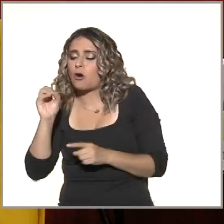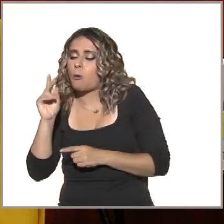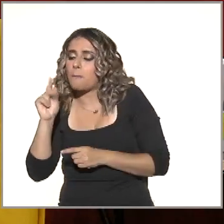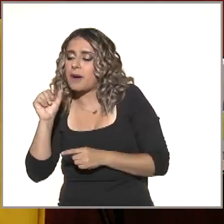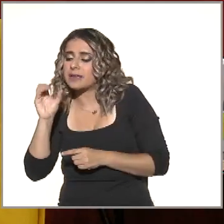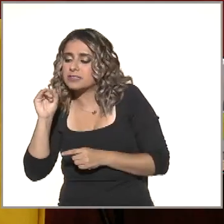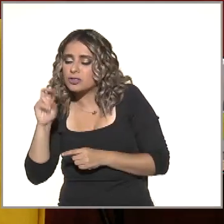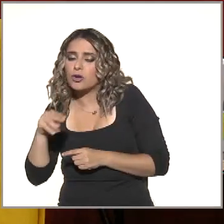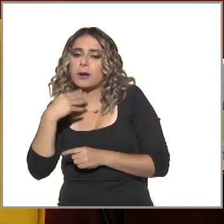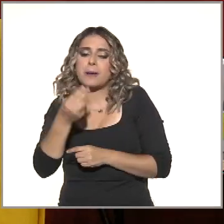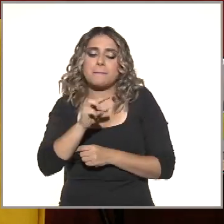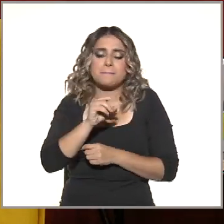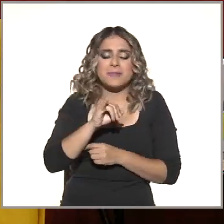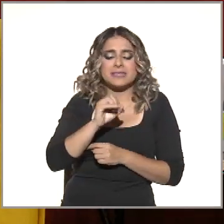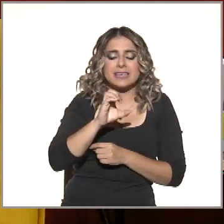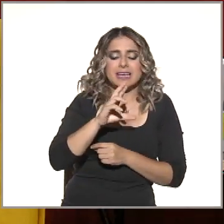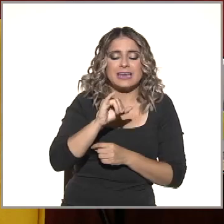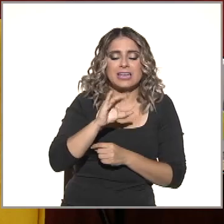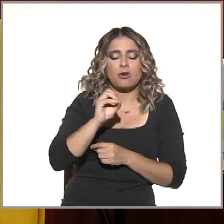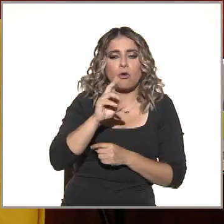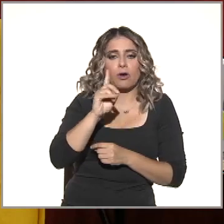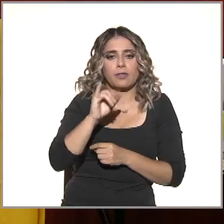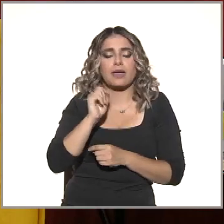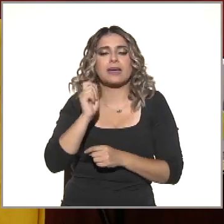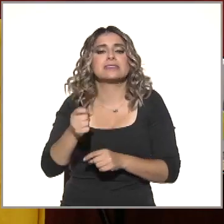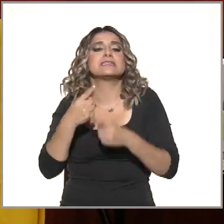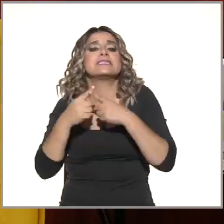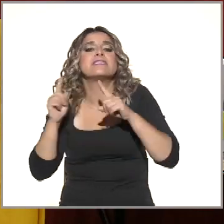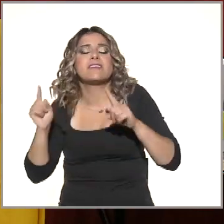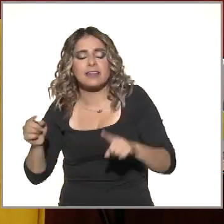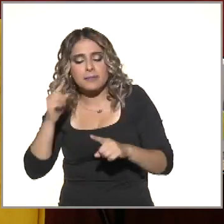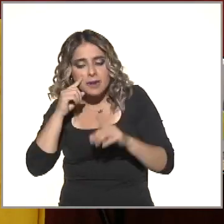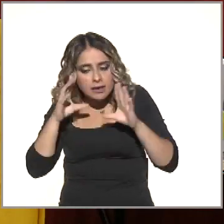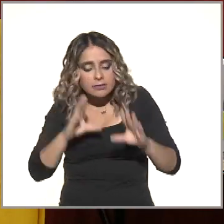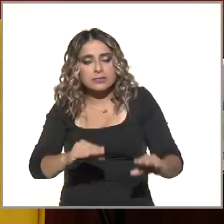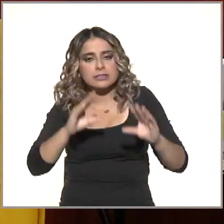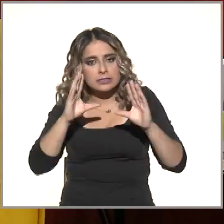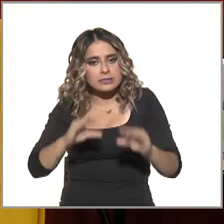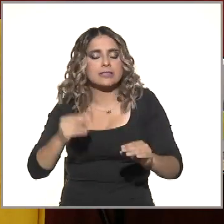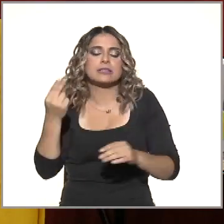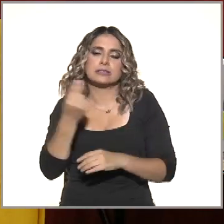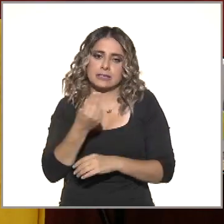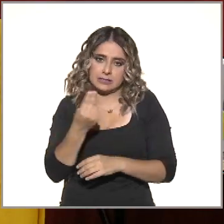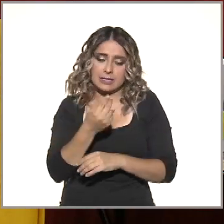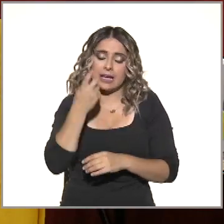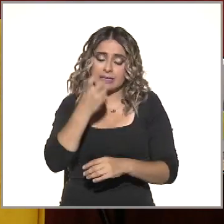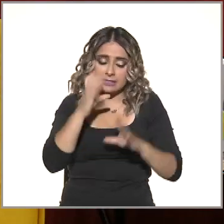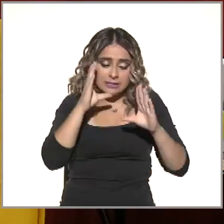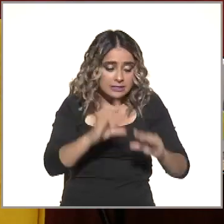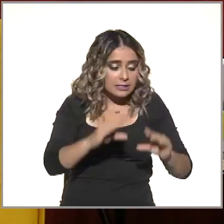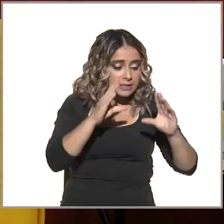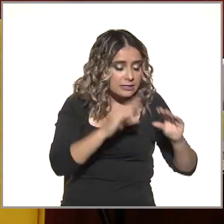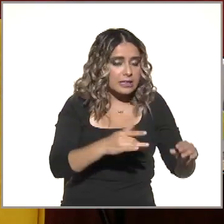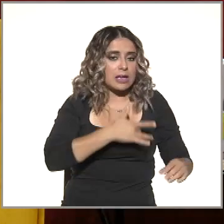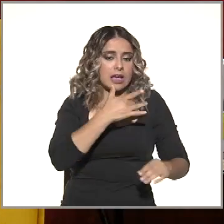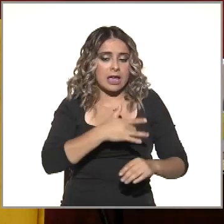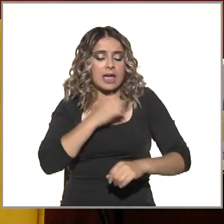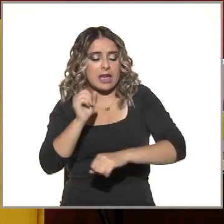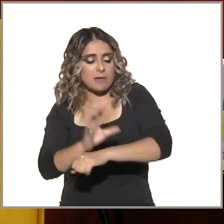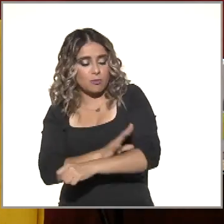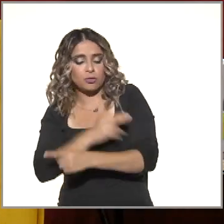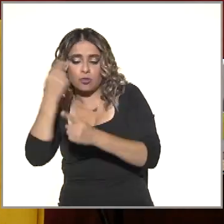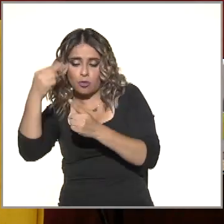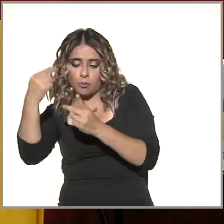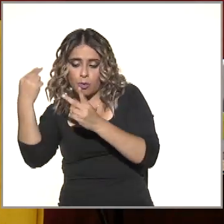compasión y la misericordia? Y así muchísimas, ¿no? Esta educación sentimental, por supuesto, ante todo la